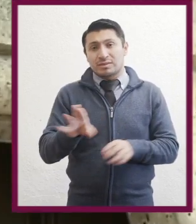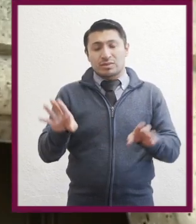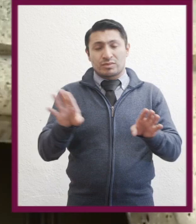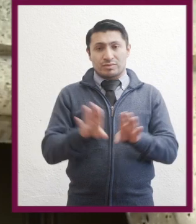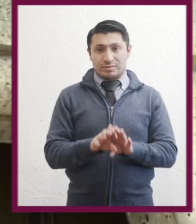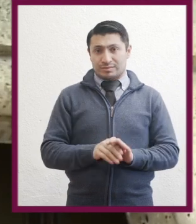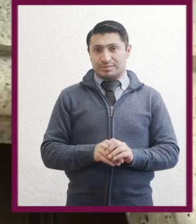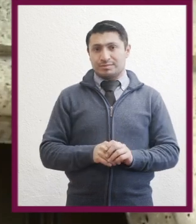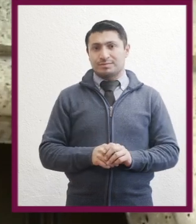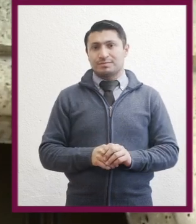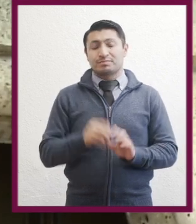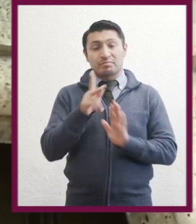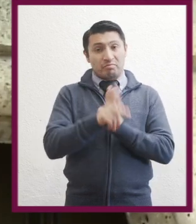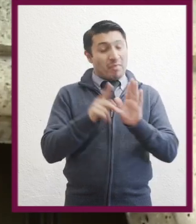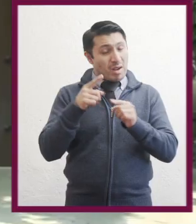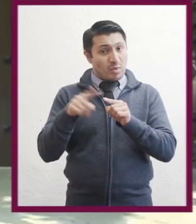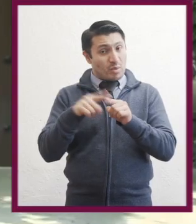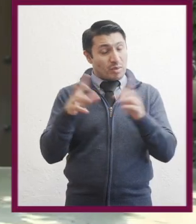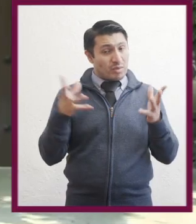Abandonadas o María Candelaria.